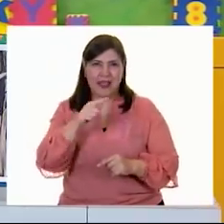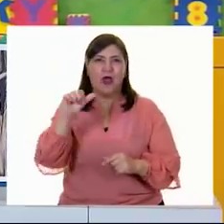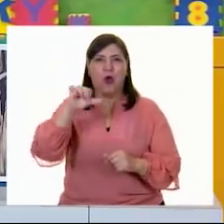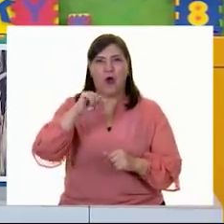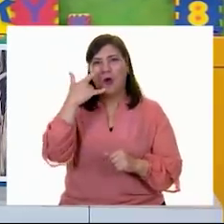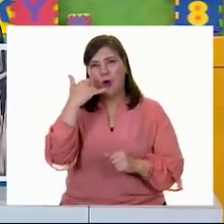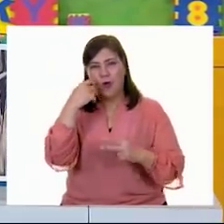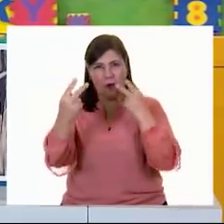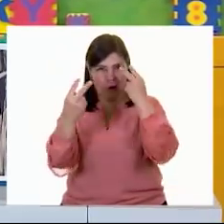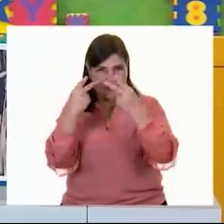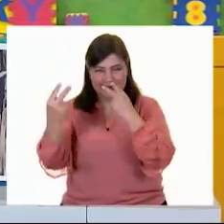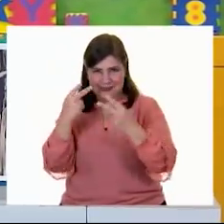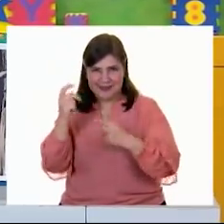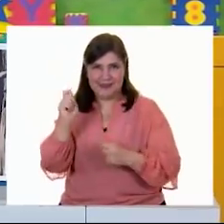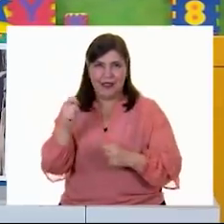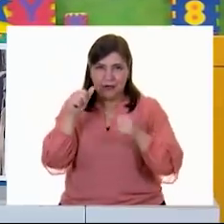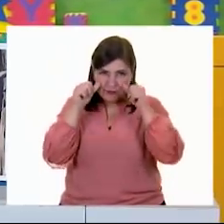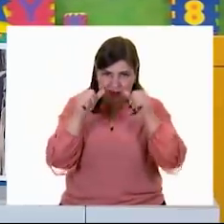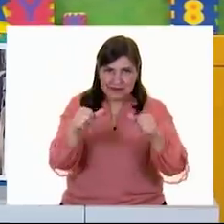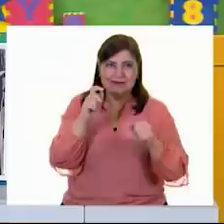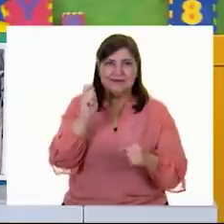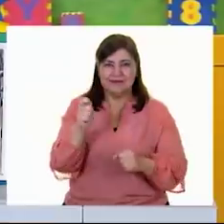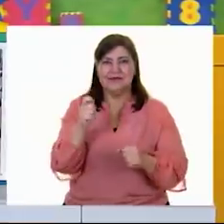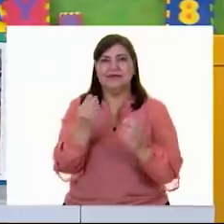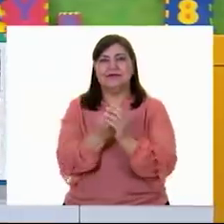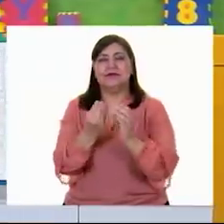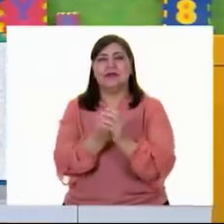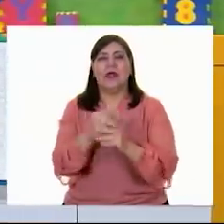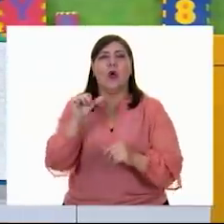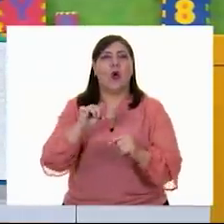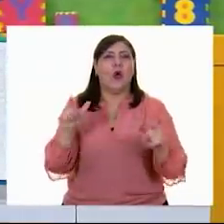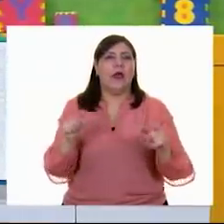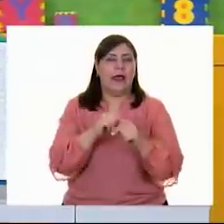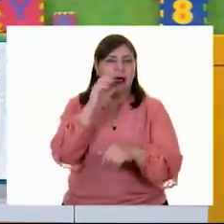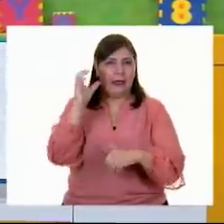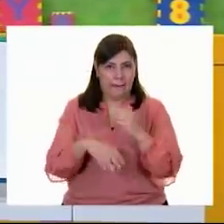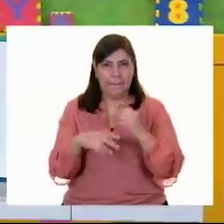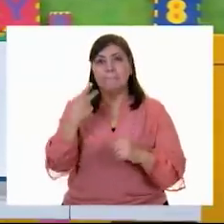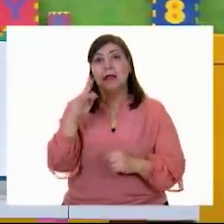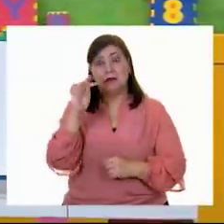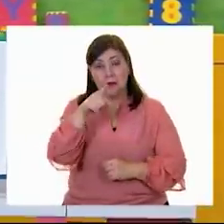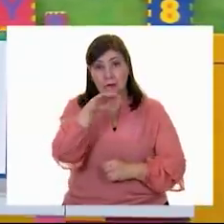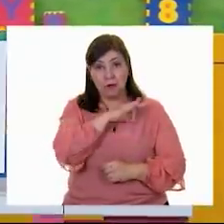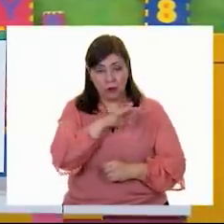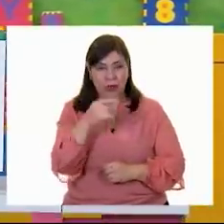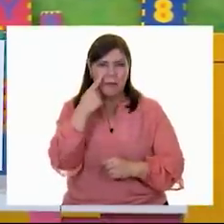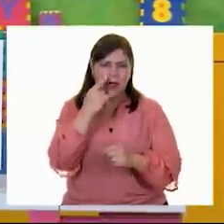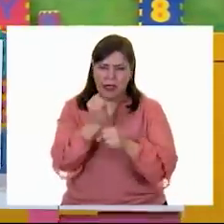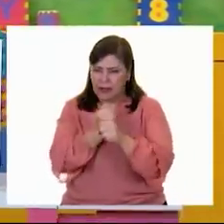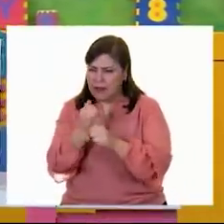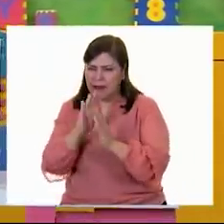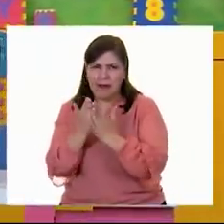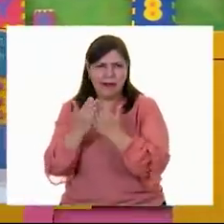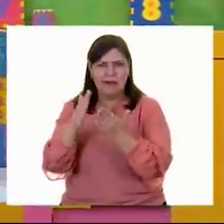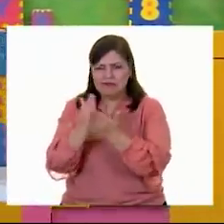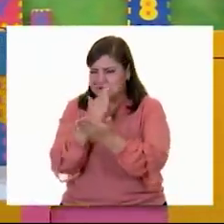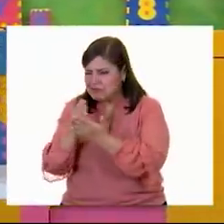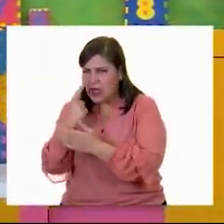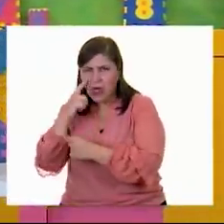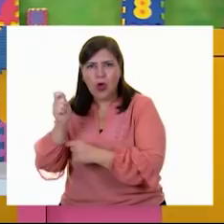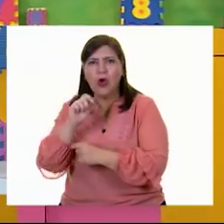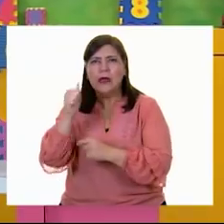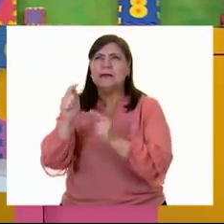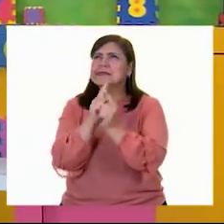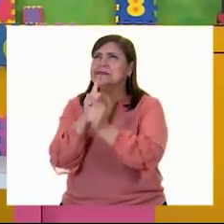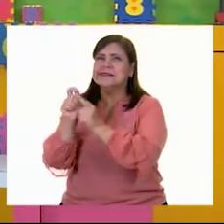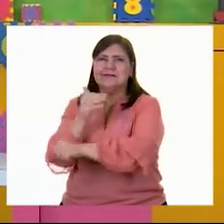con nosotros bien pendientes de la clase. Por hoy hemos terminado, pero si te es posible, consulta otros libros y comenta el tema del día de hoy con tu